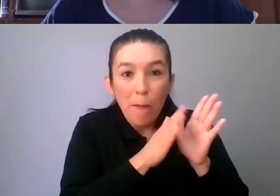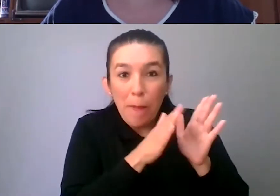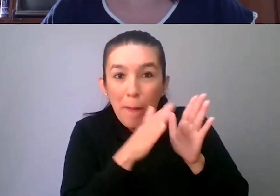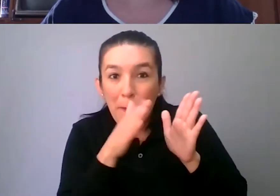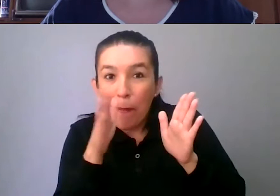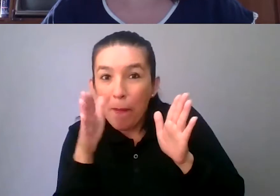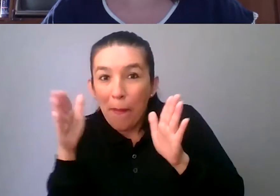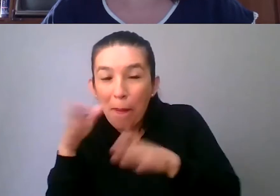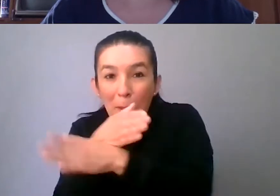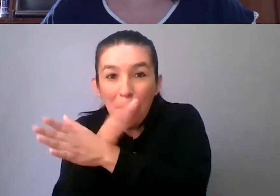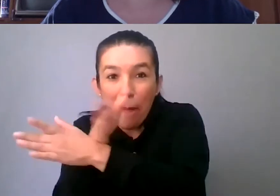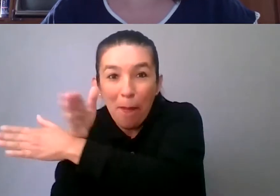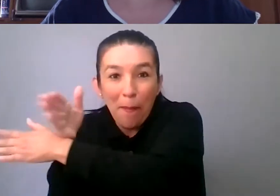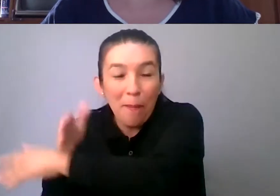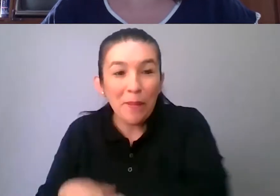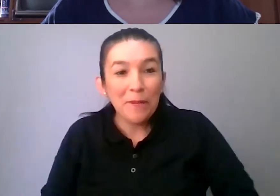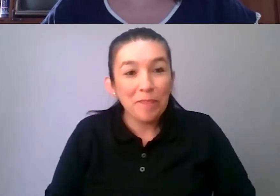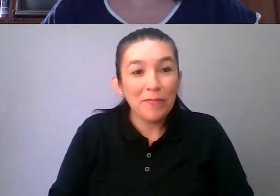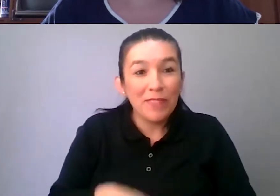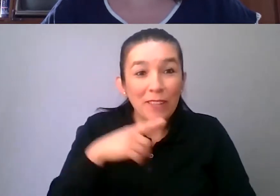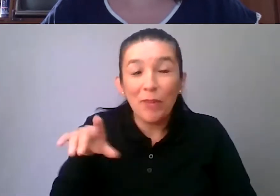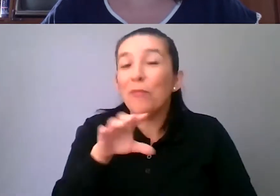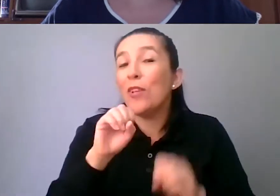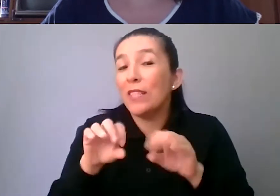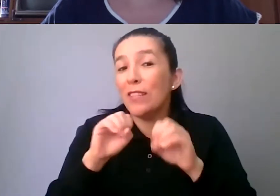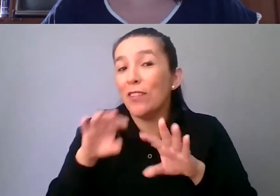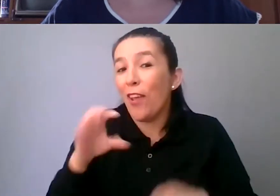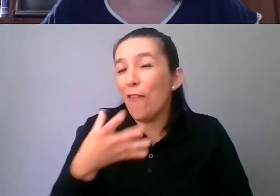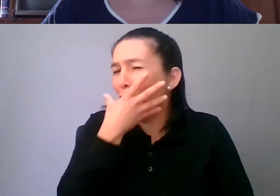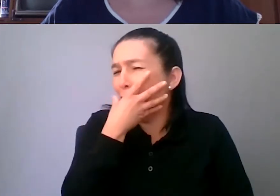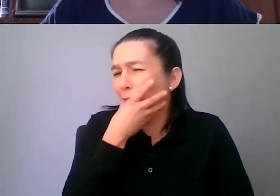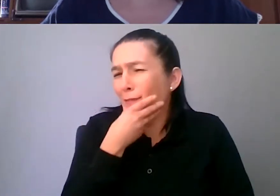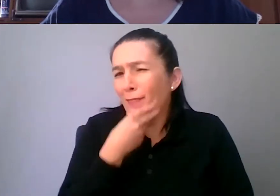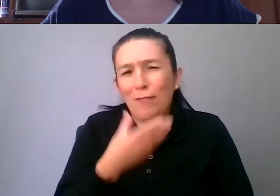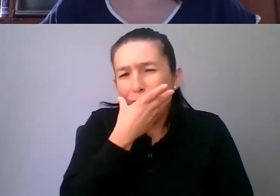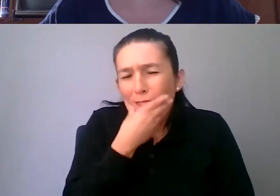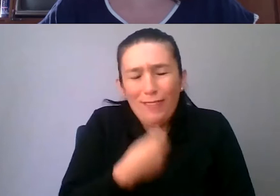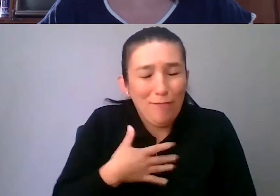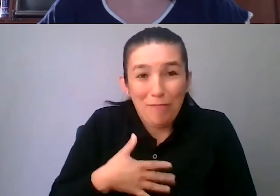Claro, te voy a enseñar, espero que eviten esto después porque te voy a enseñar una bonita, bonita, bonita, que es la del perrito, ya